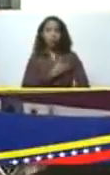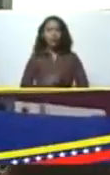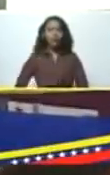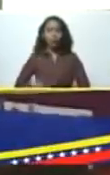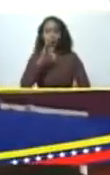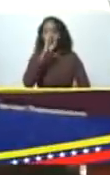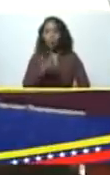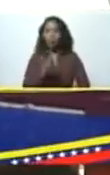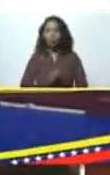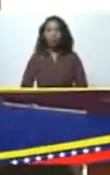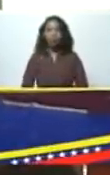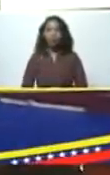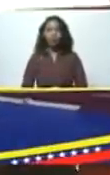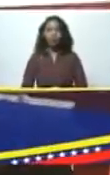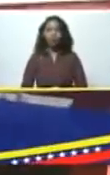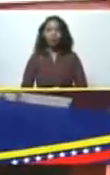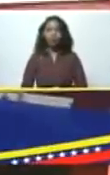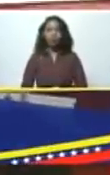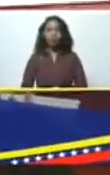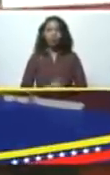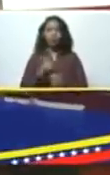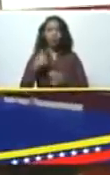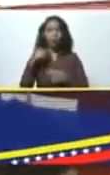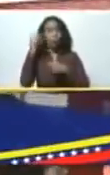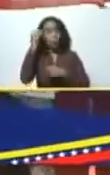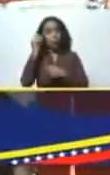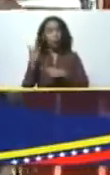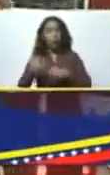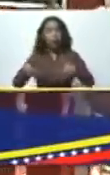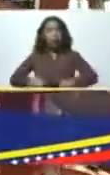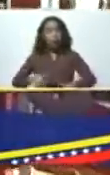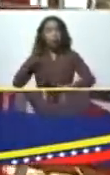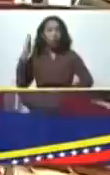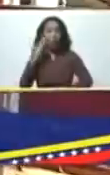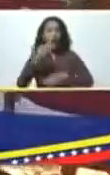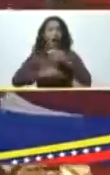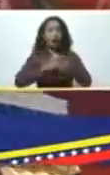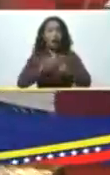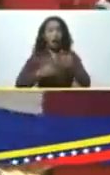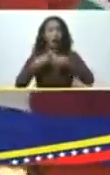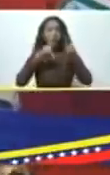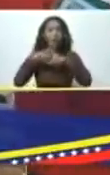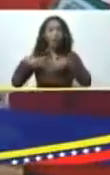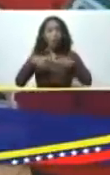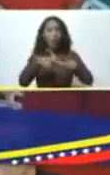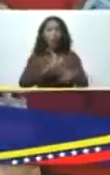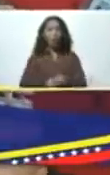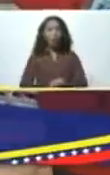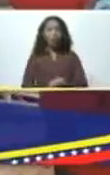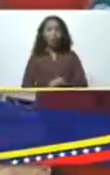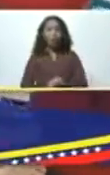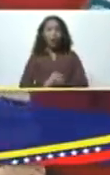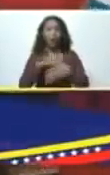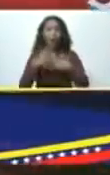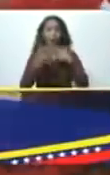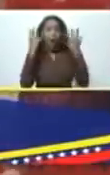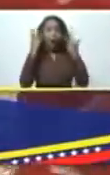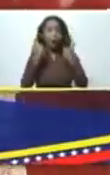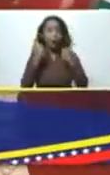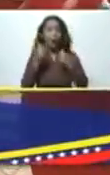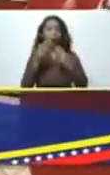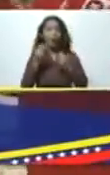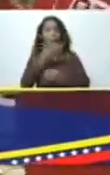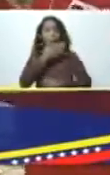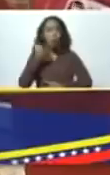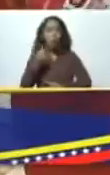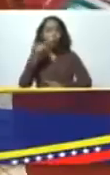directo. Y luego la transformación. Entonces la idea, que creo que el esfuerzo que se viene haciendo de distintos espacios en este rubro es que sean animales mucho más eficientes. Hoy